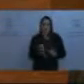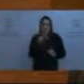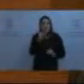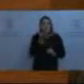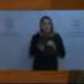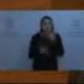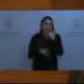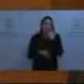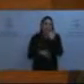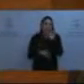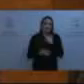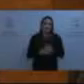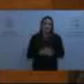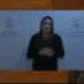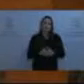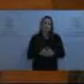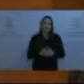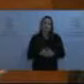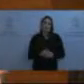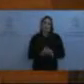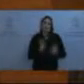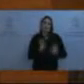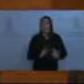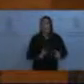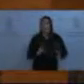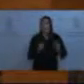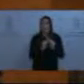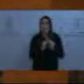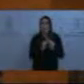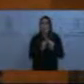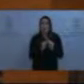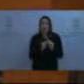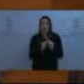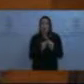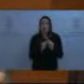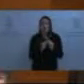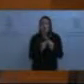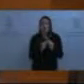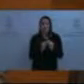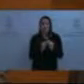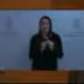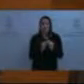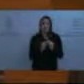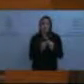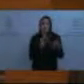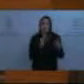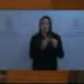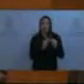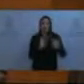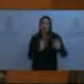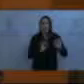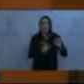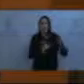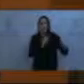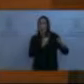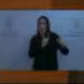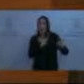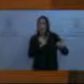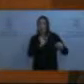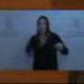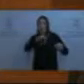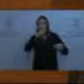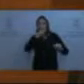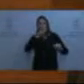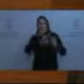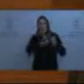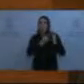cuenta que coinciden en el tiempo con el debate o las comparecencias del proyecto